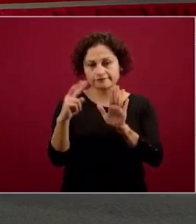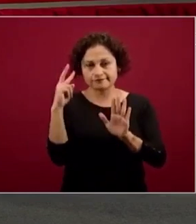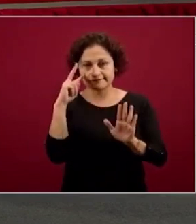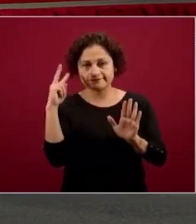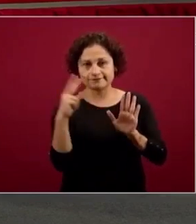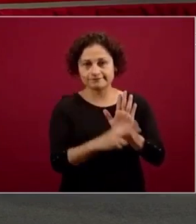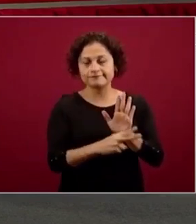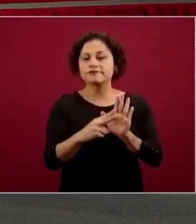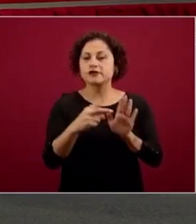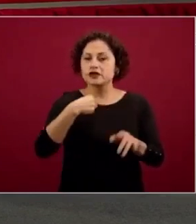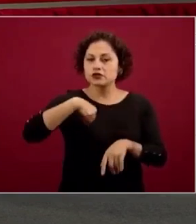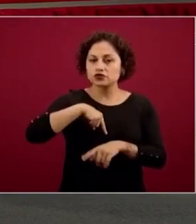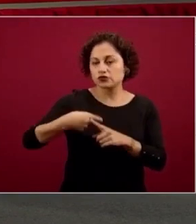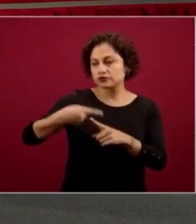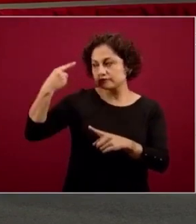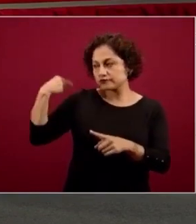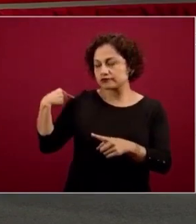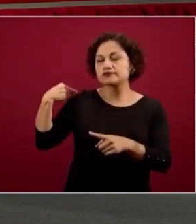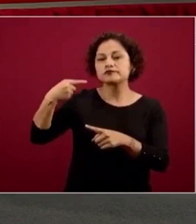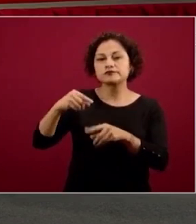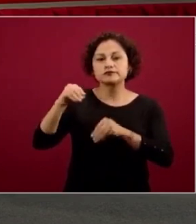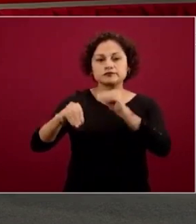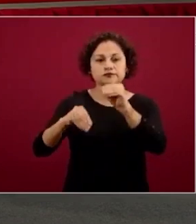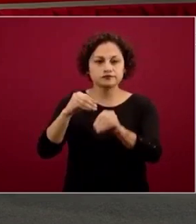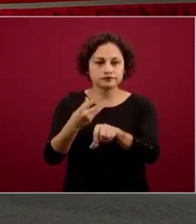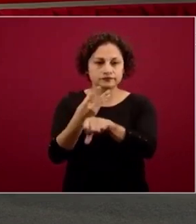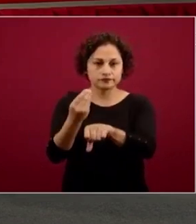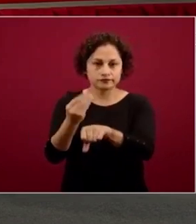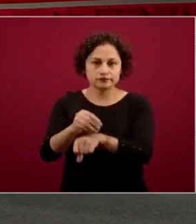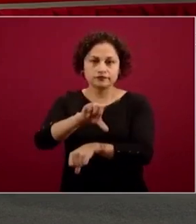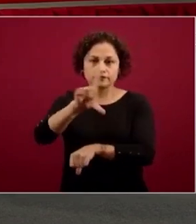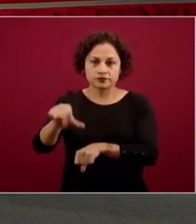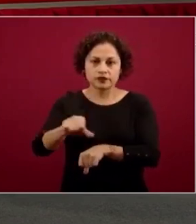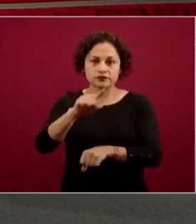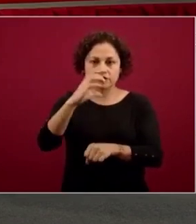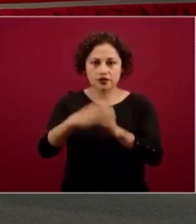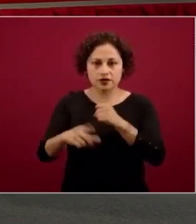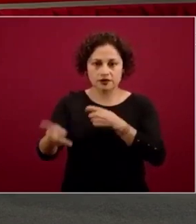y entramos a la sección de preguntas y respuestas. Muchas gracias.